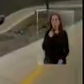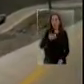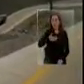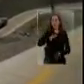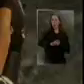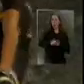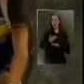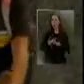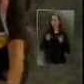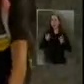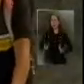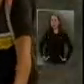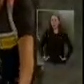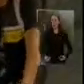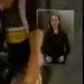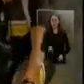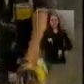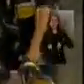estado físico.